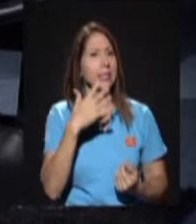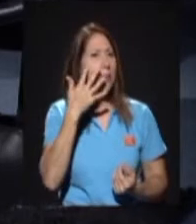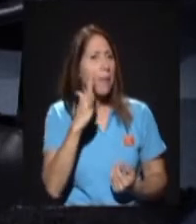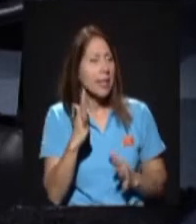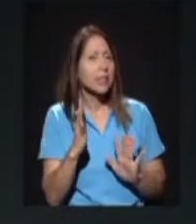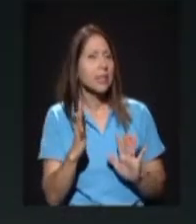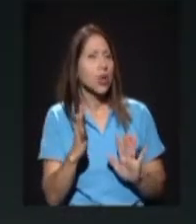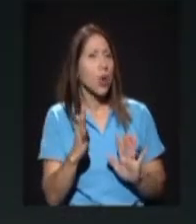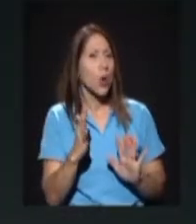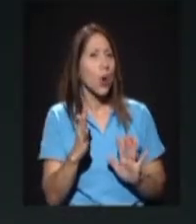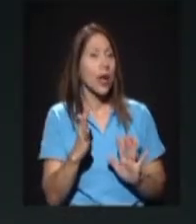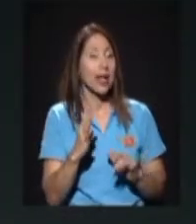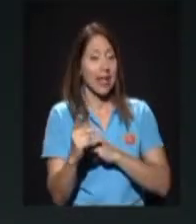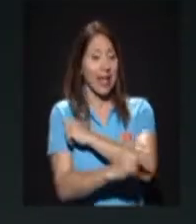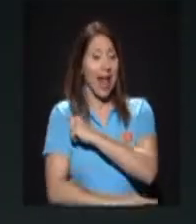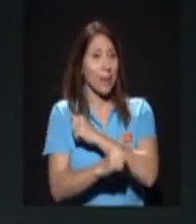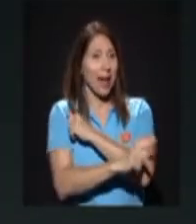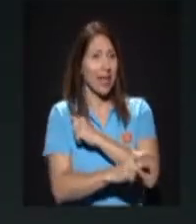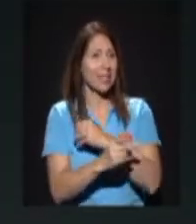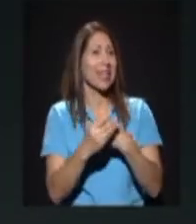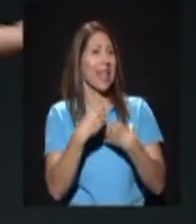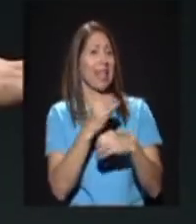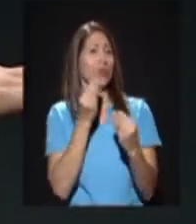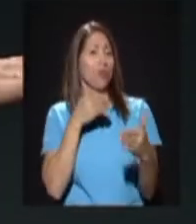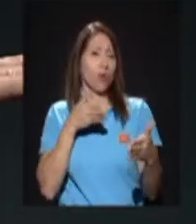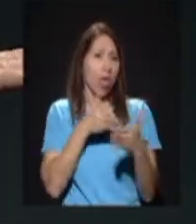sus razones, al país, un presidente que